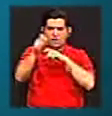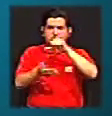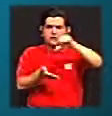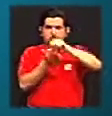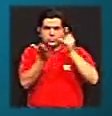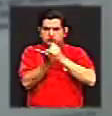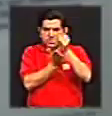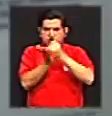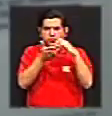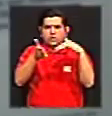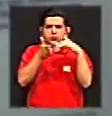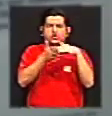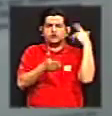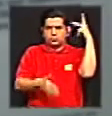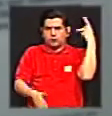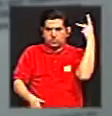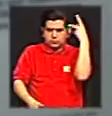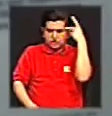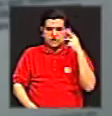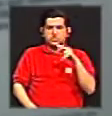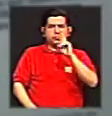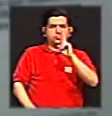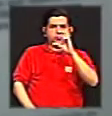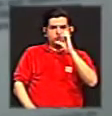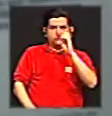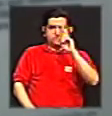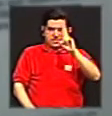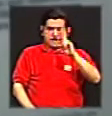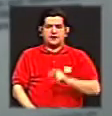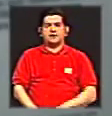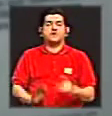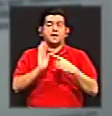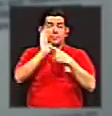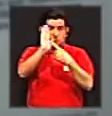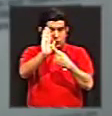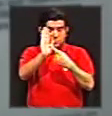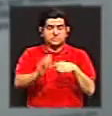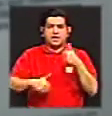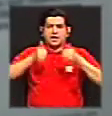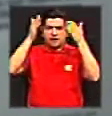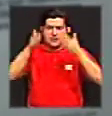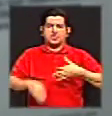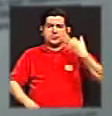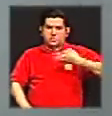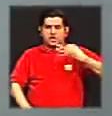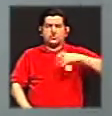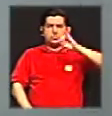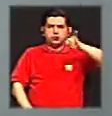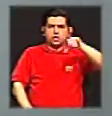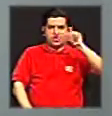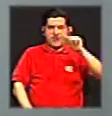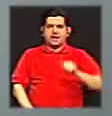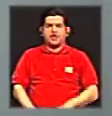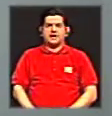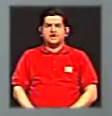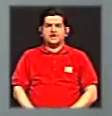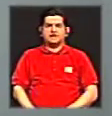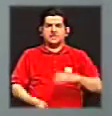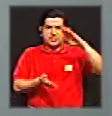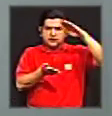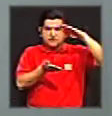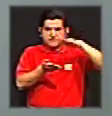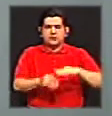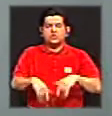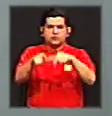de Investigaciones y Estudios Políticos de la Universidad de Costa Rica revela que el candidato oficialista Johnny Araya pierde la seguridad de la